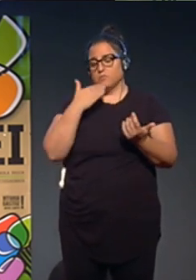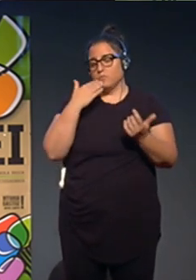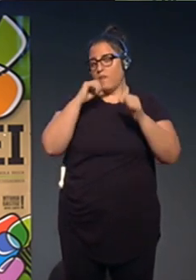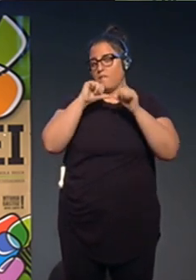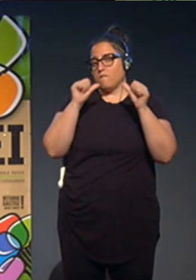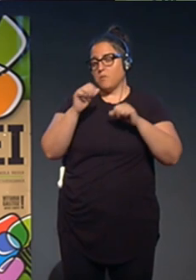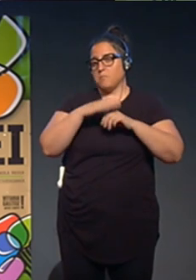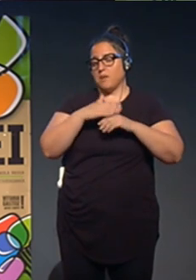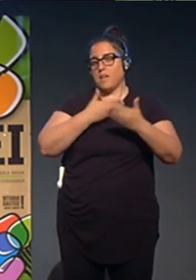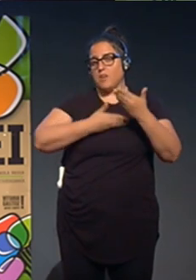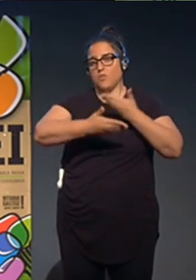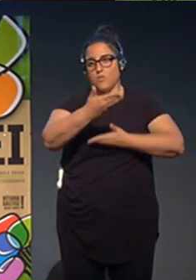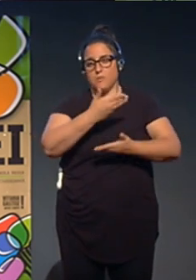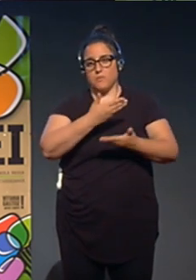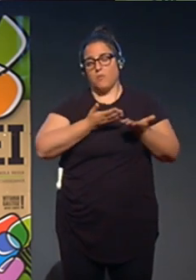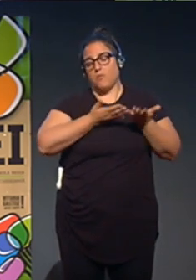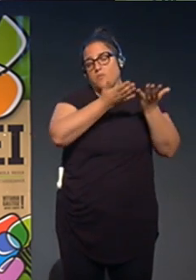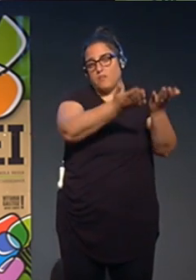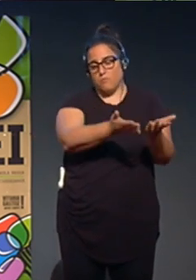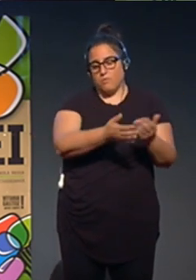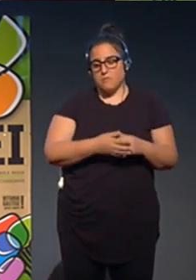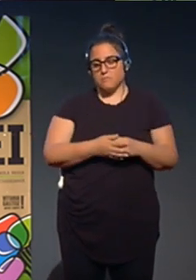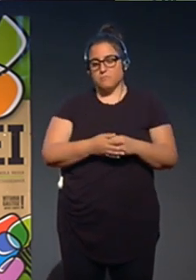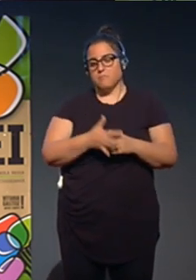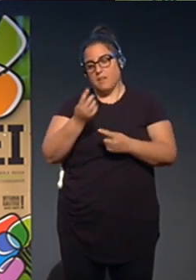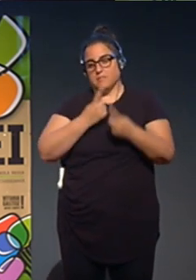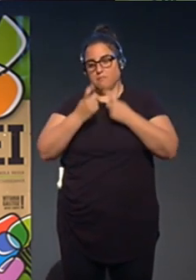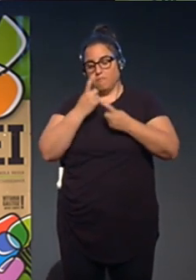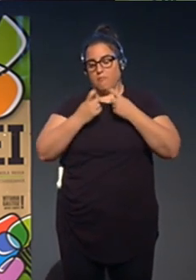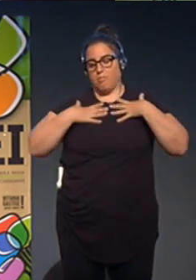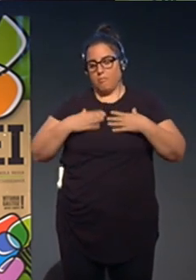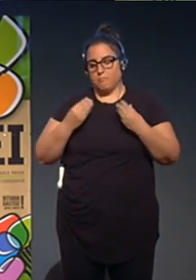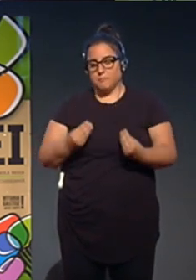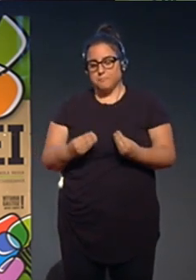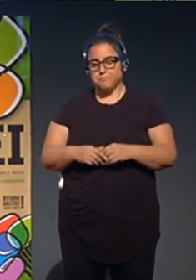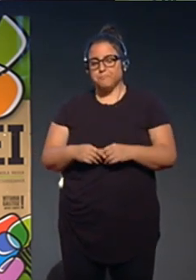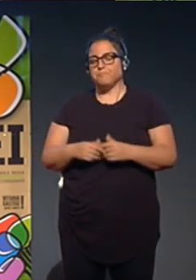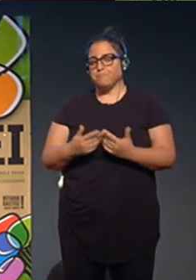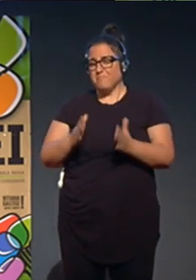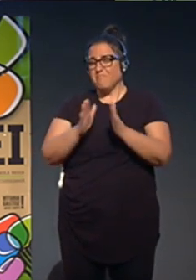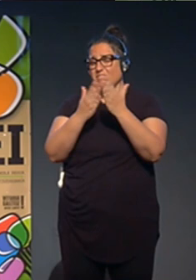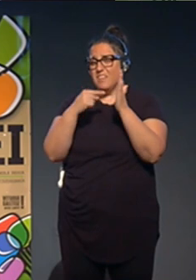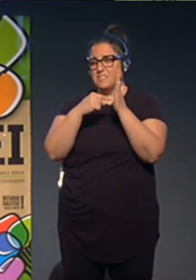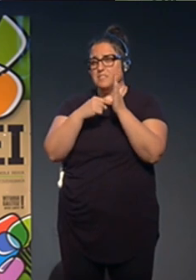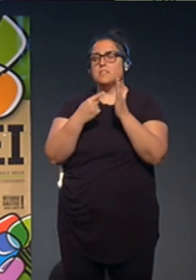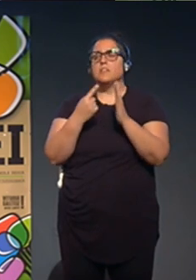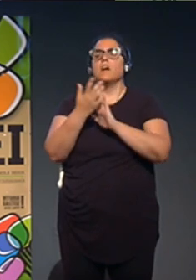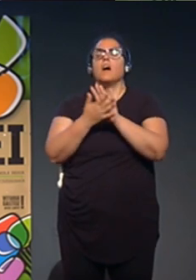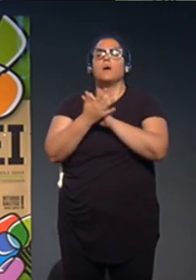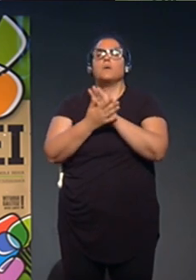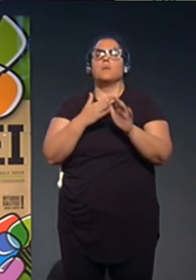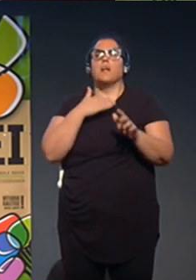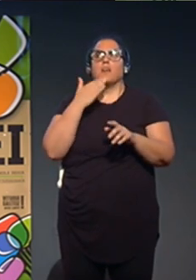de de echar un cable además de de informarse em hablas un poco de algo que a mí me ponía también un